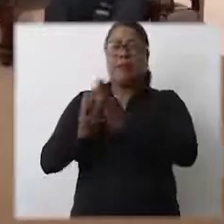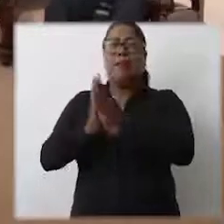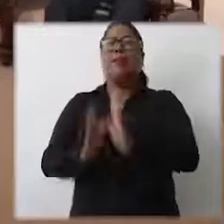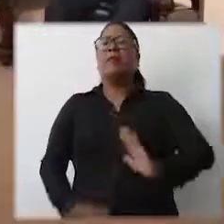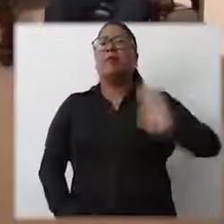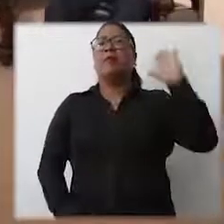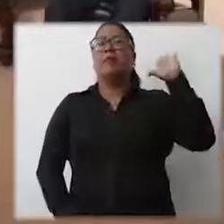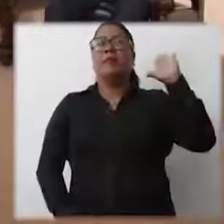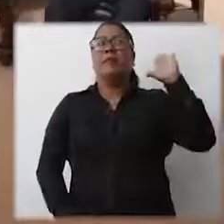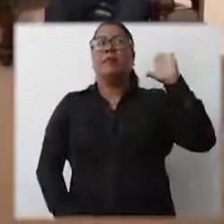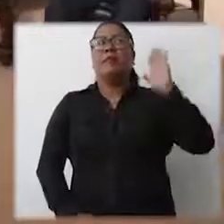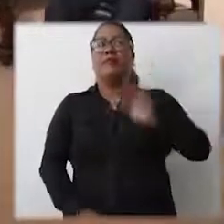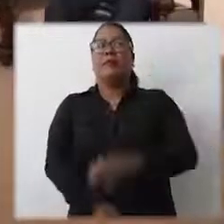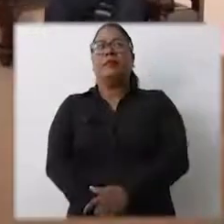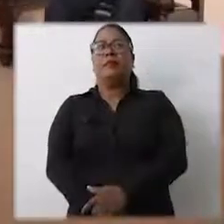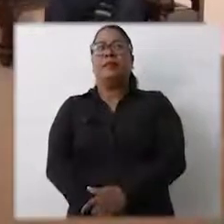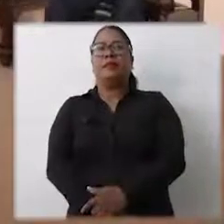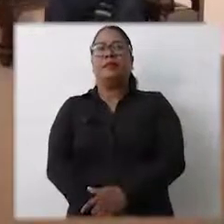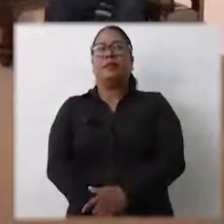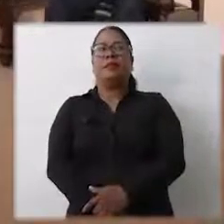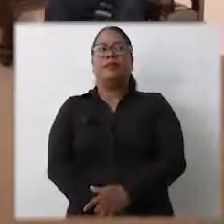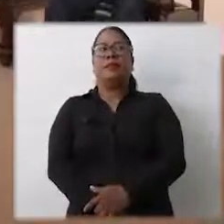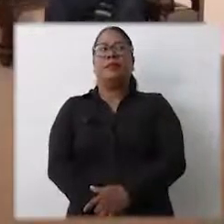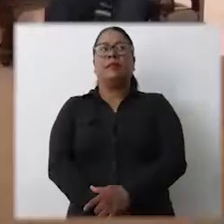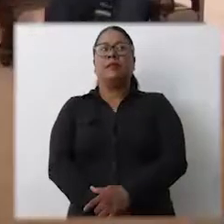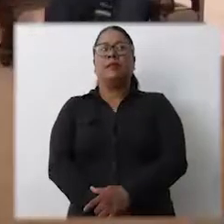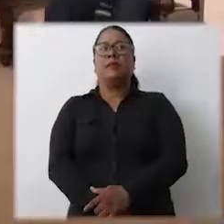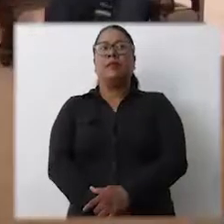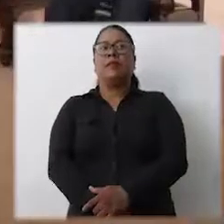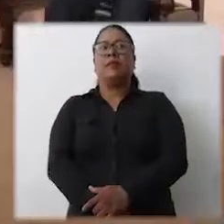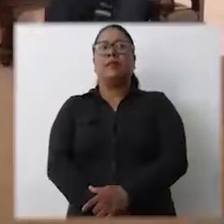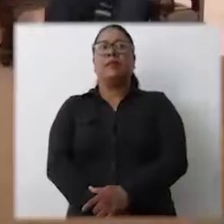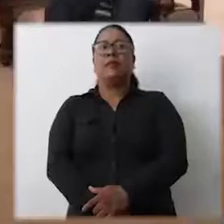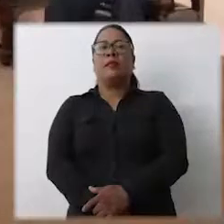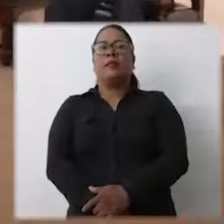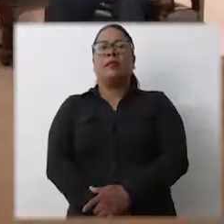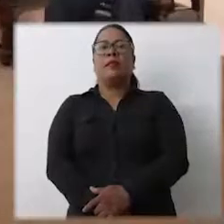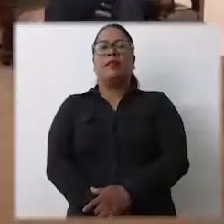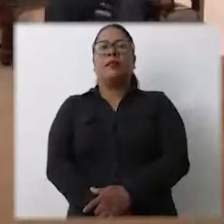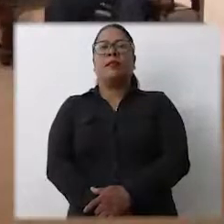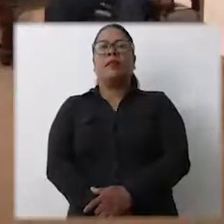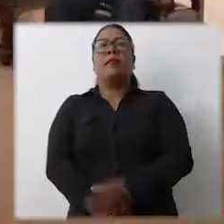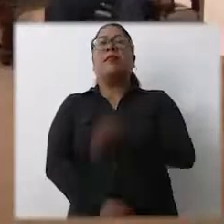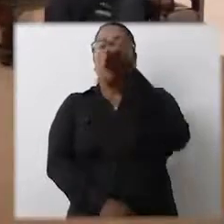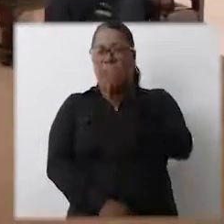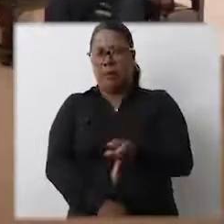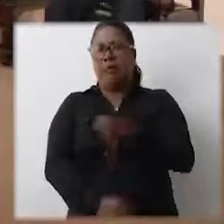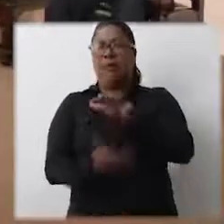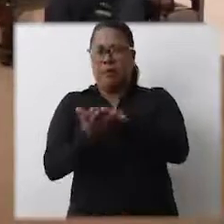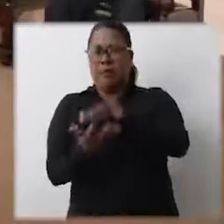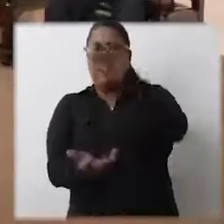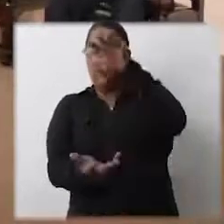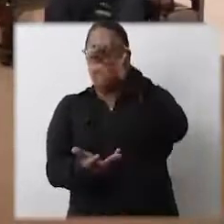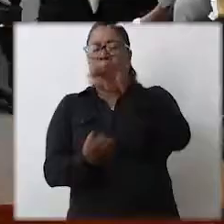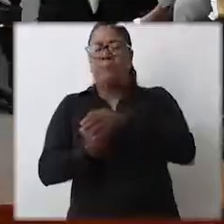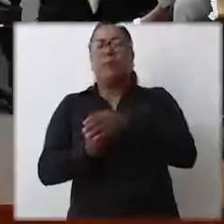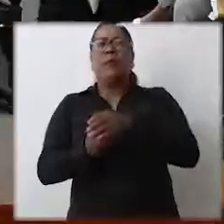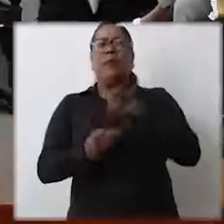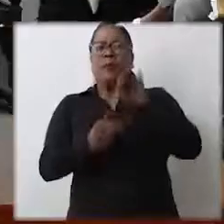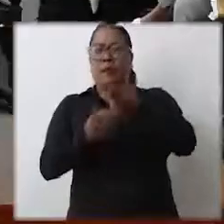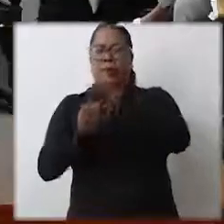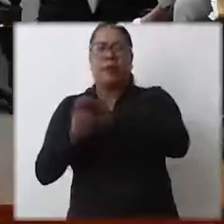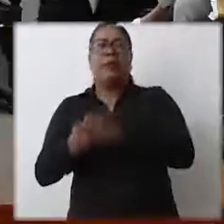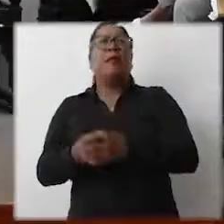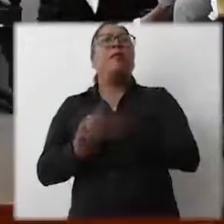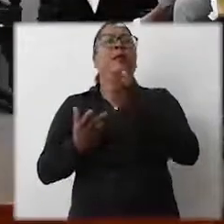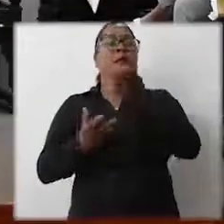Municipal y a la Comisión de Igualdad de Género. Y de cuenta con el siguiente asunto en cartera, por favor. 5. El siguiente asunto en